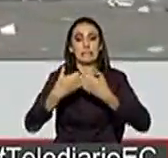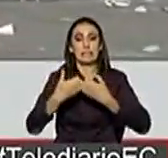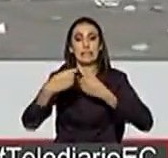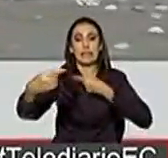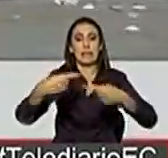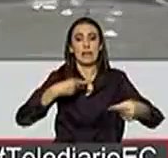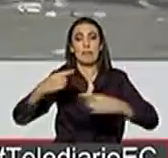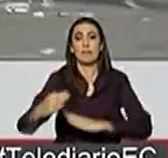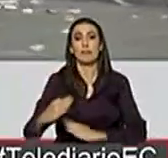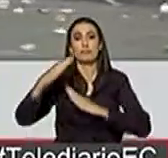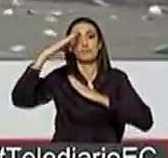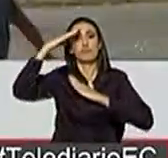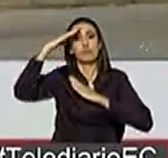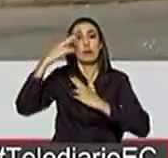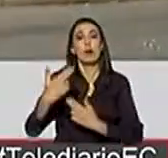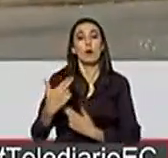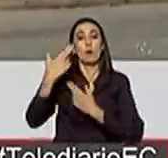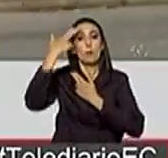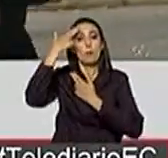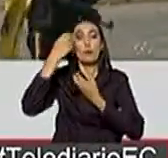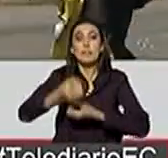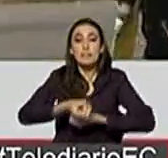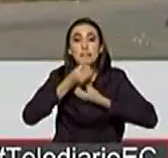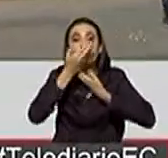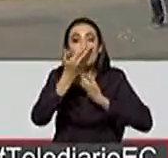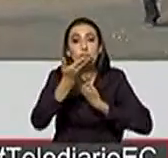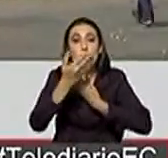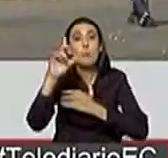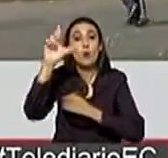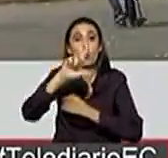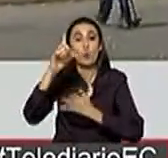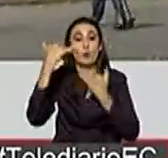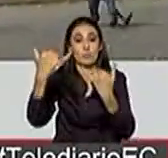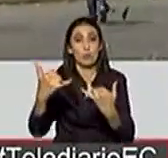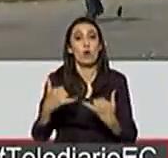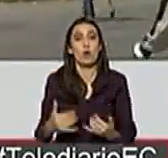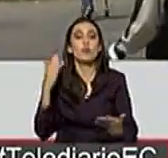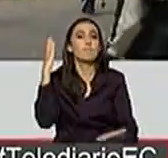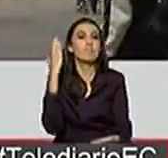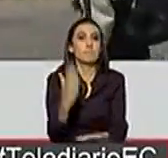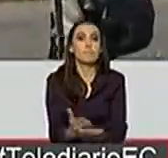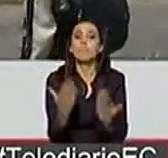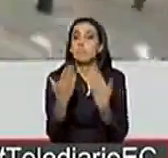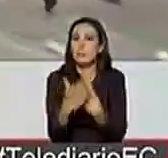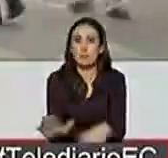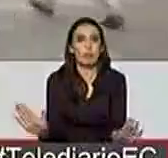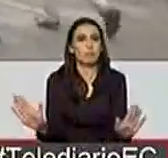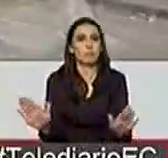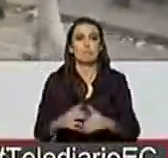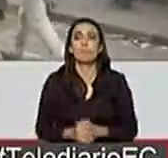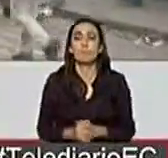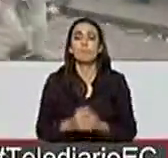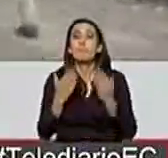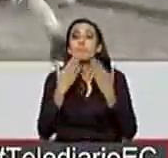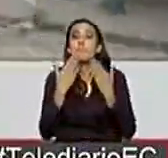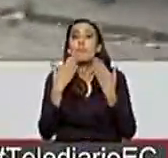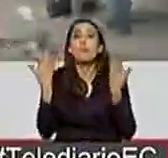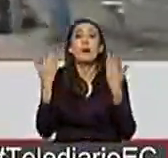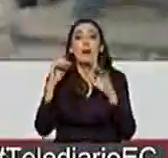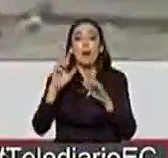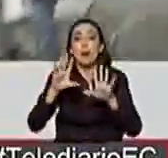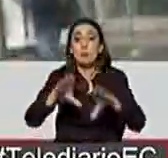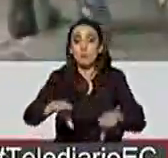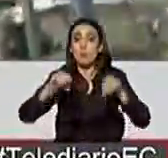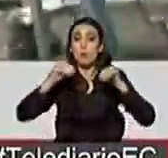armadas general roque moreira informó la mañana de este lunes que finalizó el estado de excepción a medida que fue tomada por el